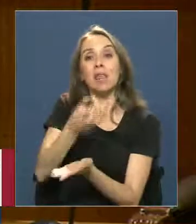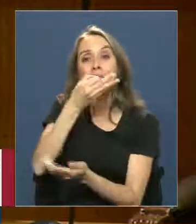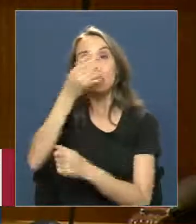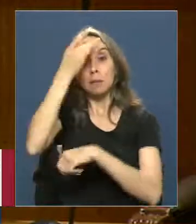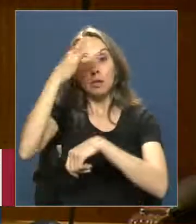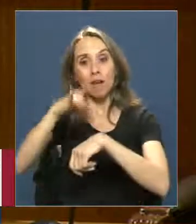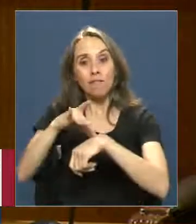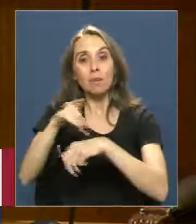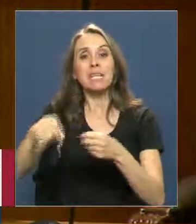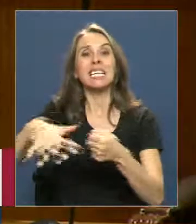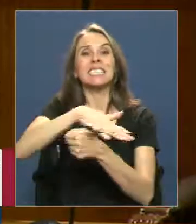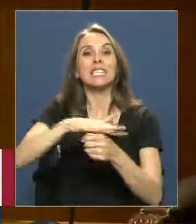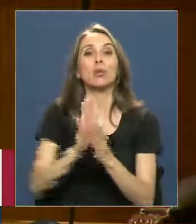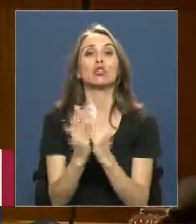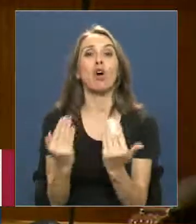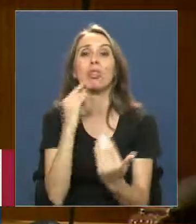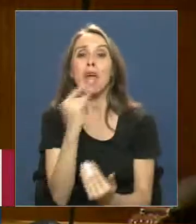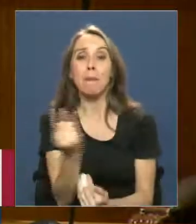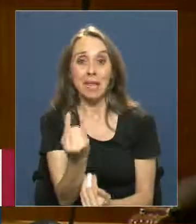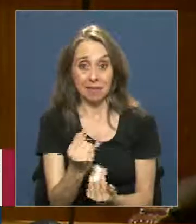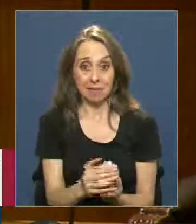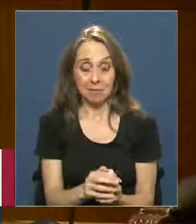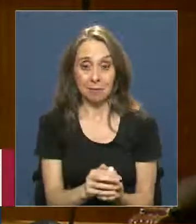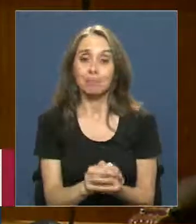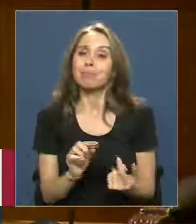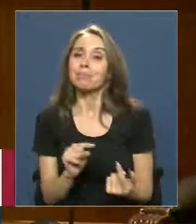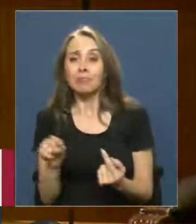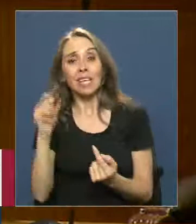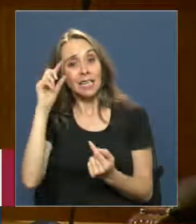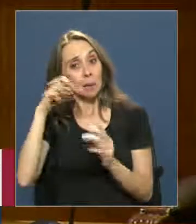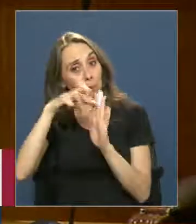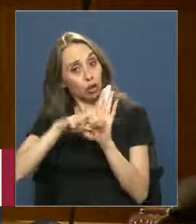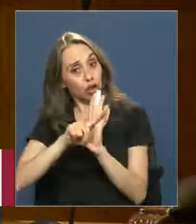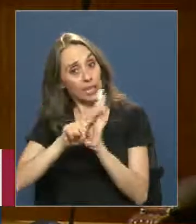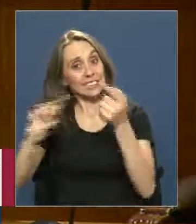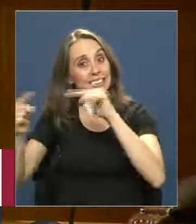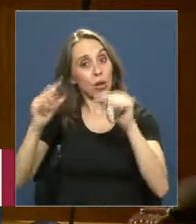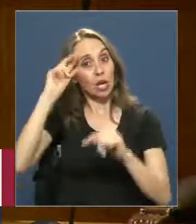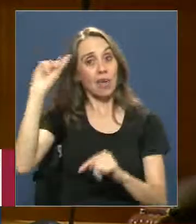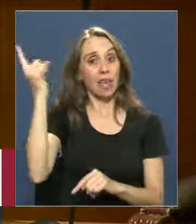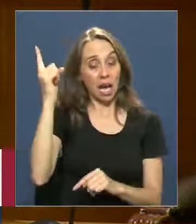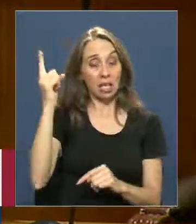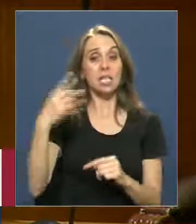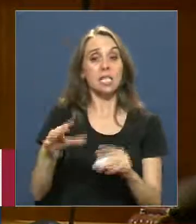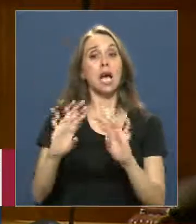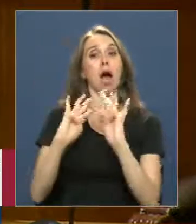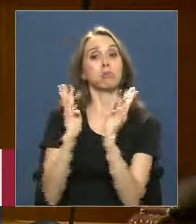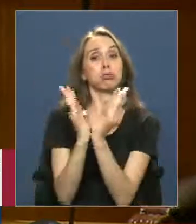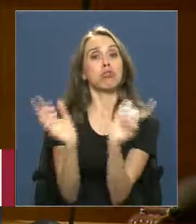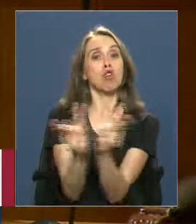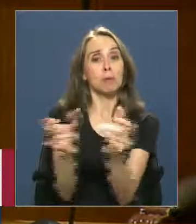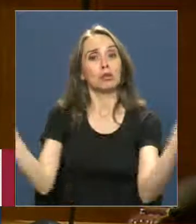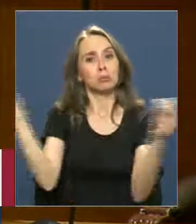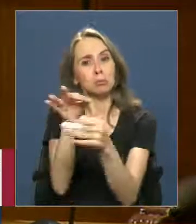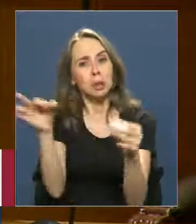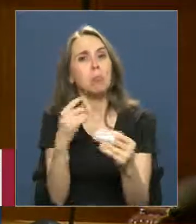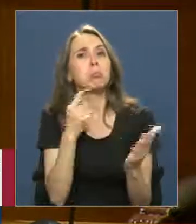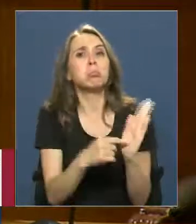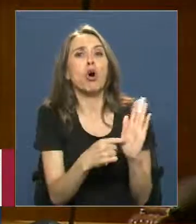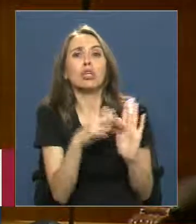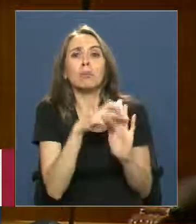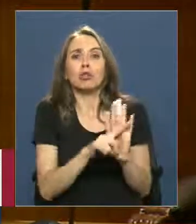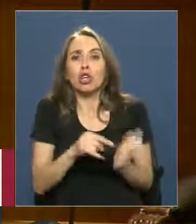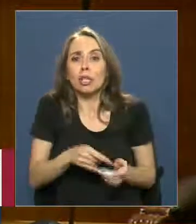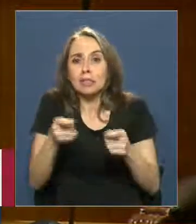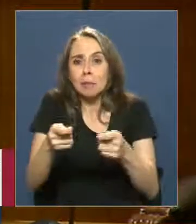en dichas circunstancias. En la discusión general del proyecto, luego de que se expusieron los motivos de esta iniciativa, que van en el mismo